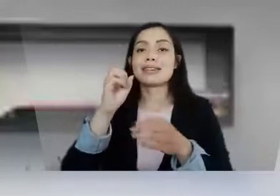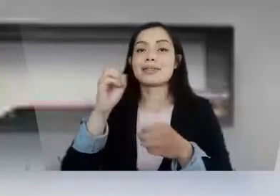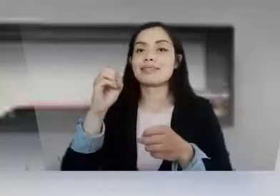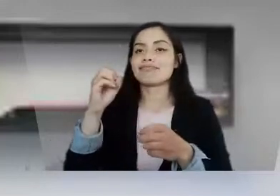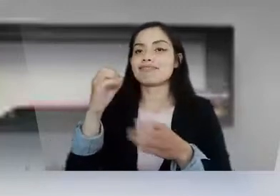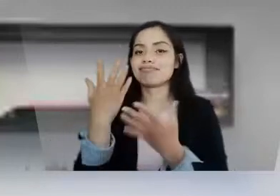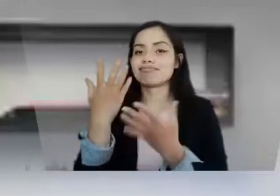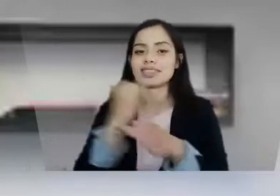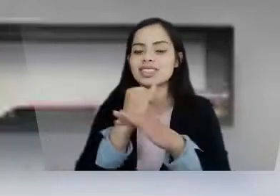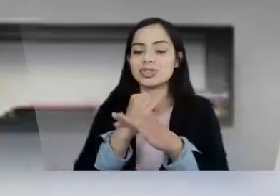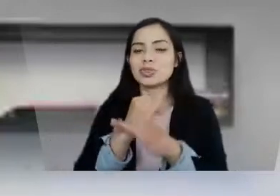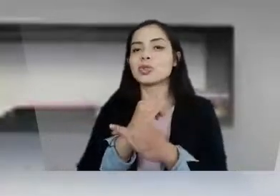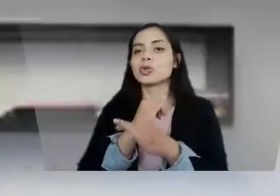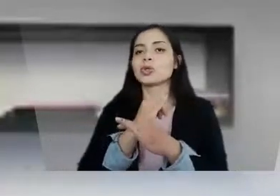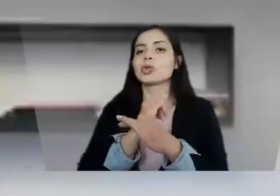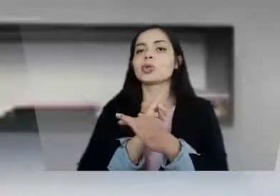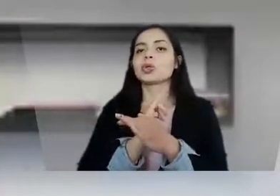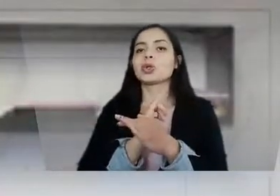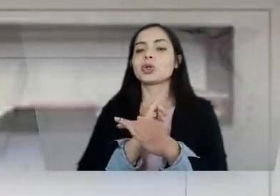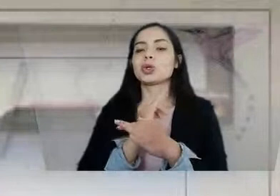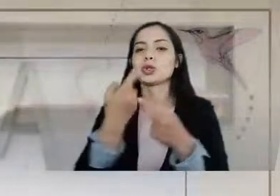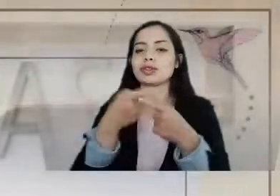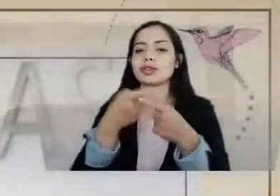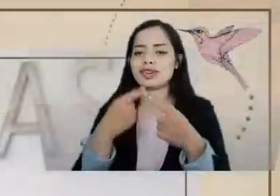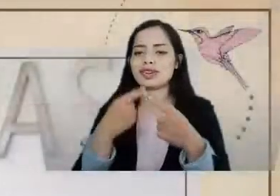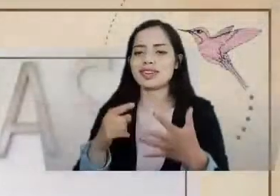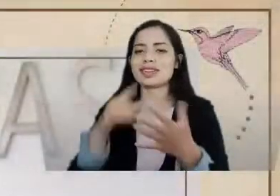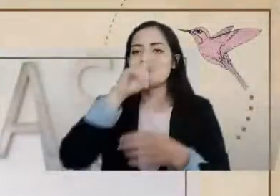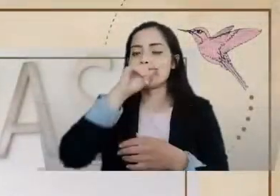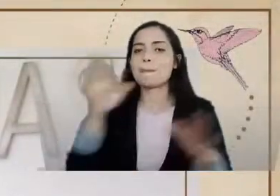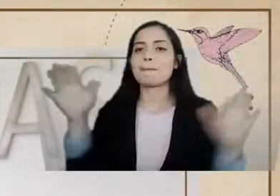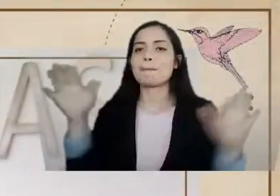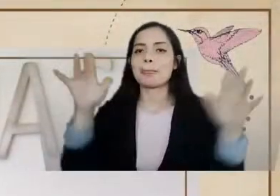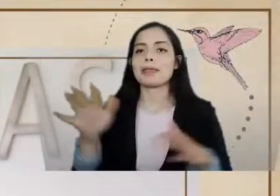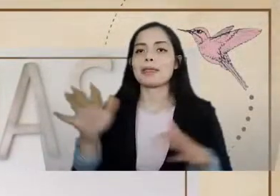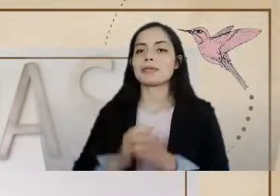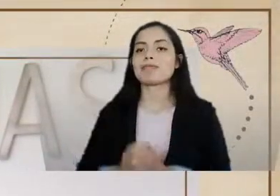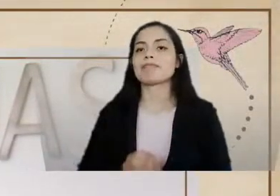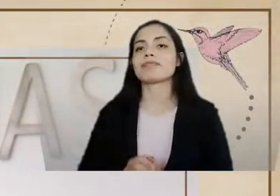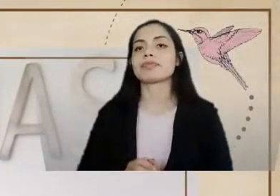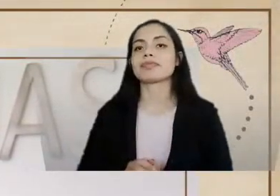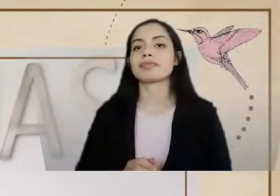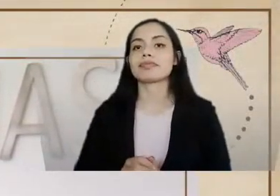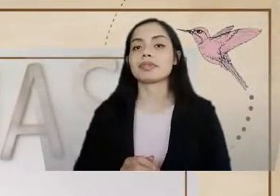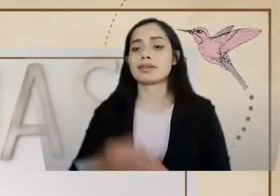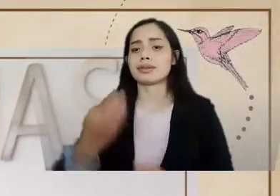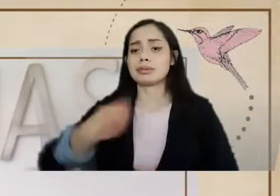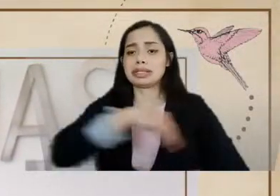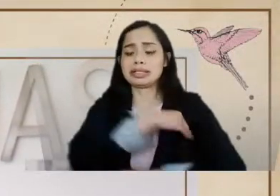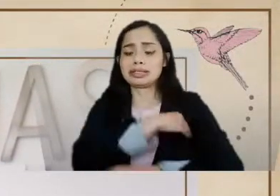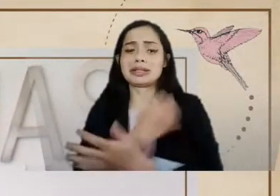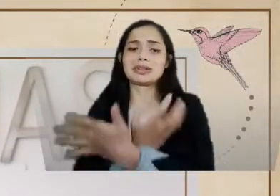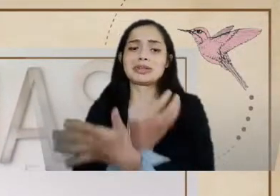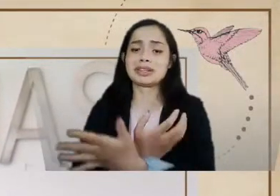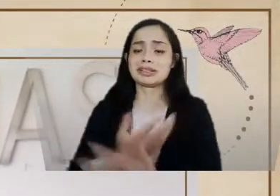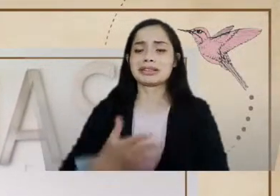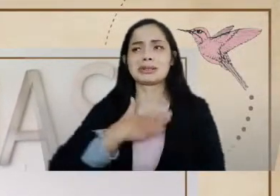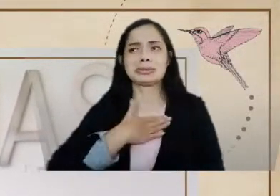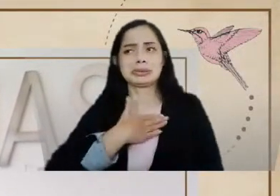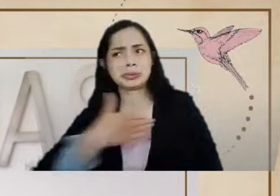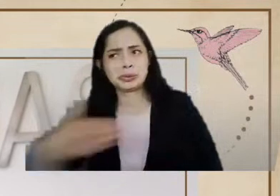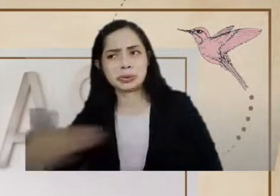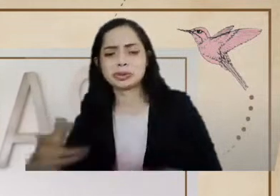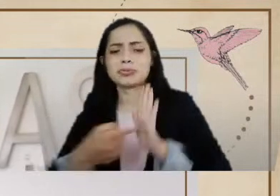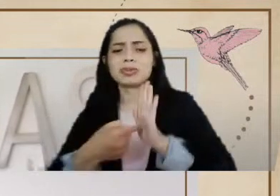Tecnología e Innovación, Tito José Cristián. Para el Ministerio de la Ciencia es un gusto presentar el documental El País de las